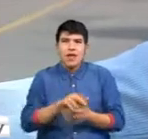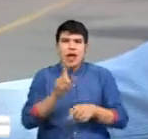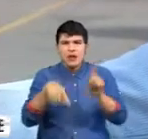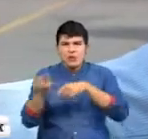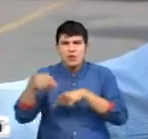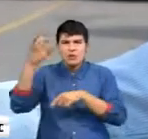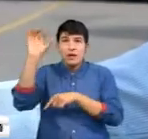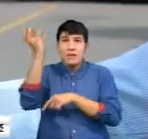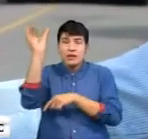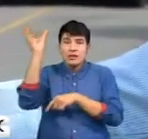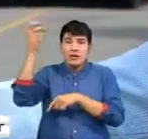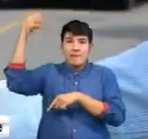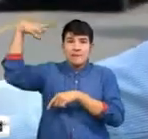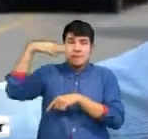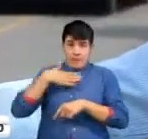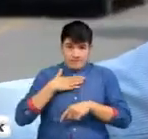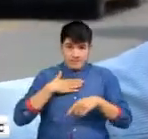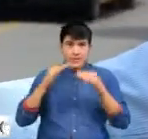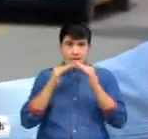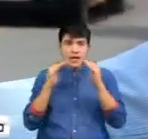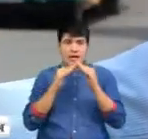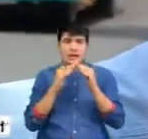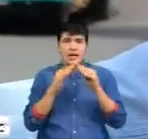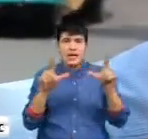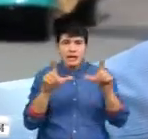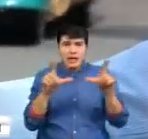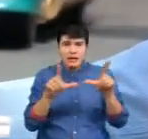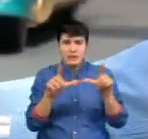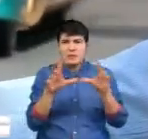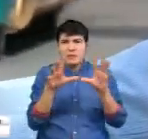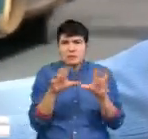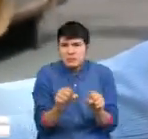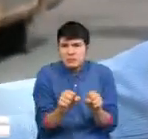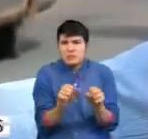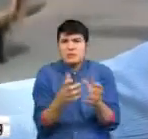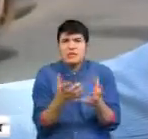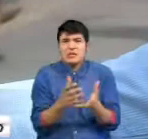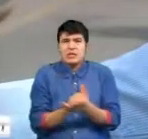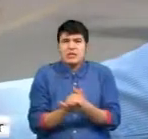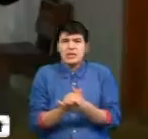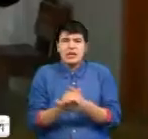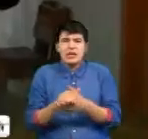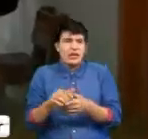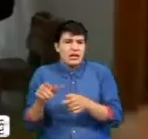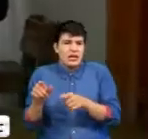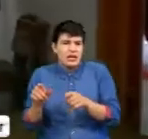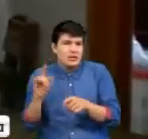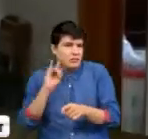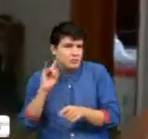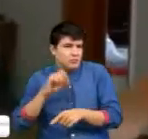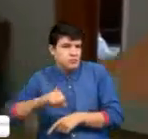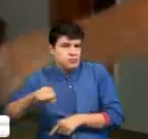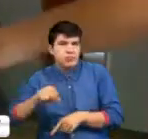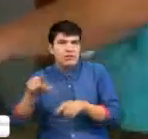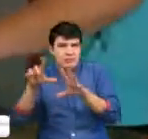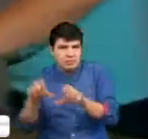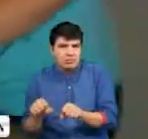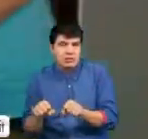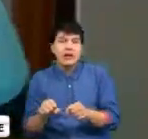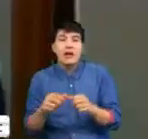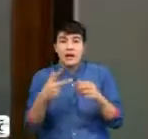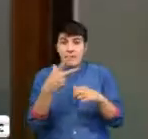bombillos por lo menos en mi casa se quemó el televisor se quemó grabadora como ella más de 20 familias